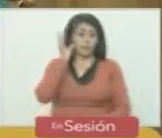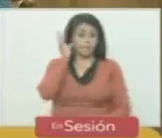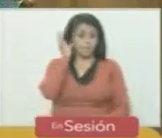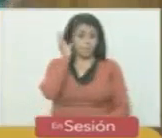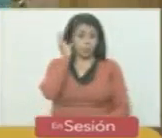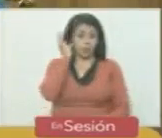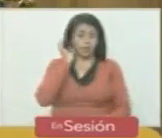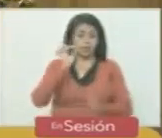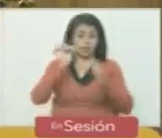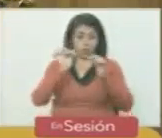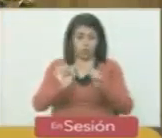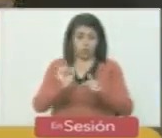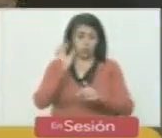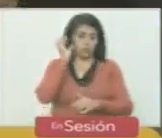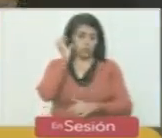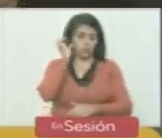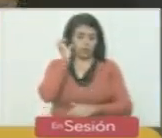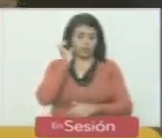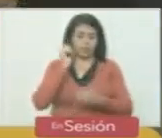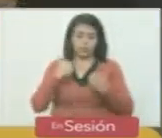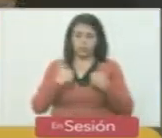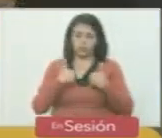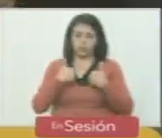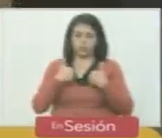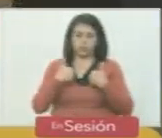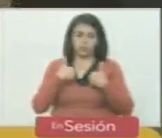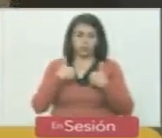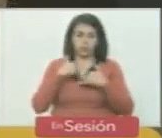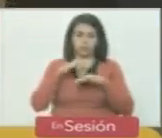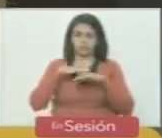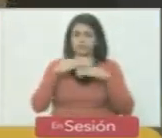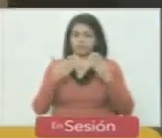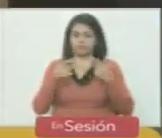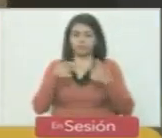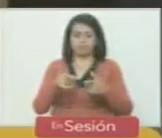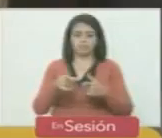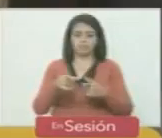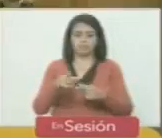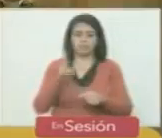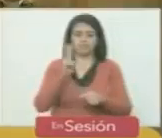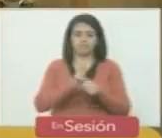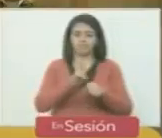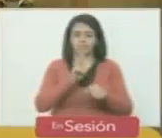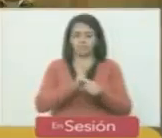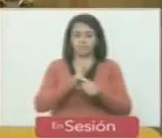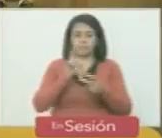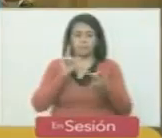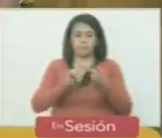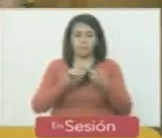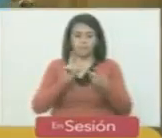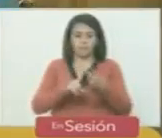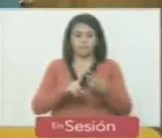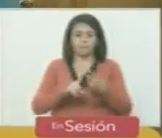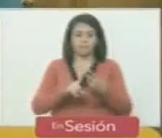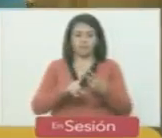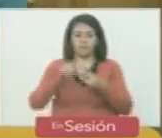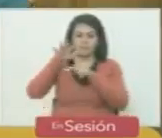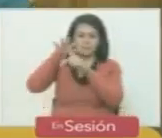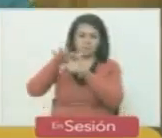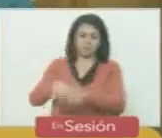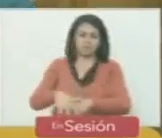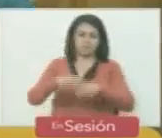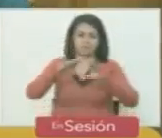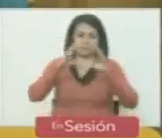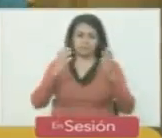mujeres, hoy las mujeres son víctimas de las violaciones, de las discriminaciones en